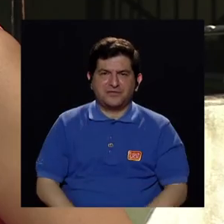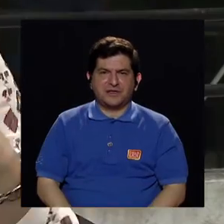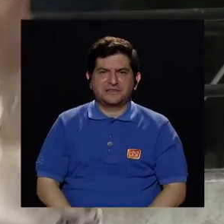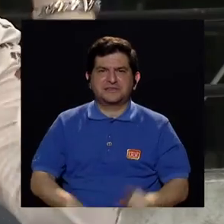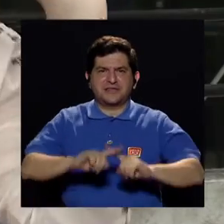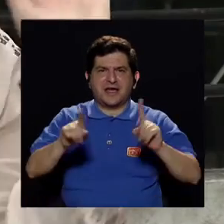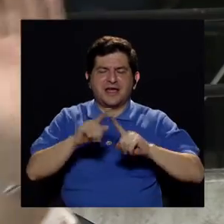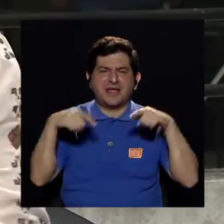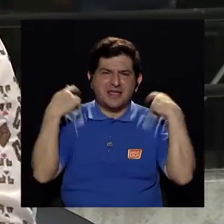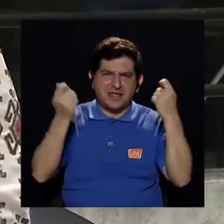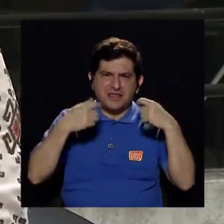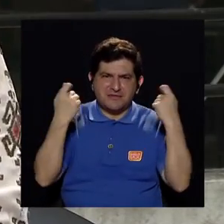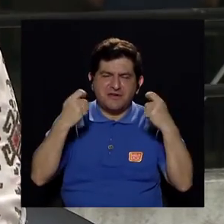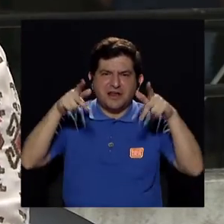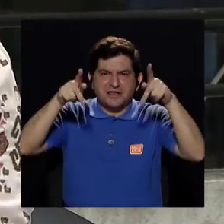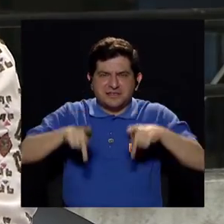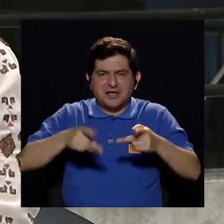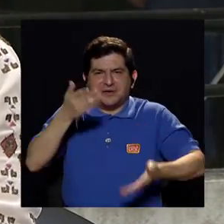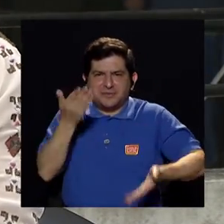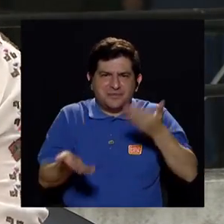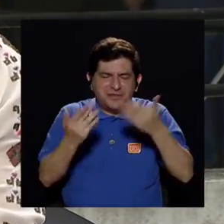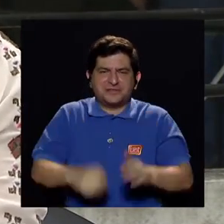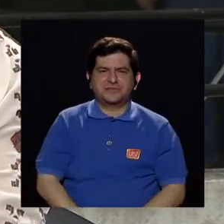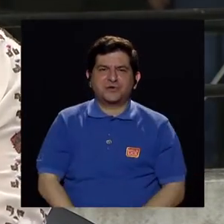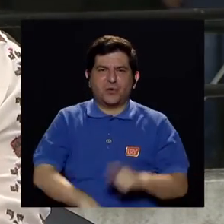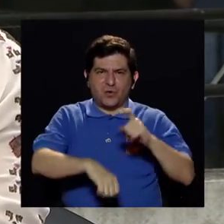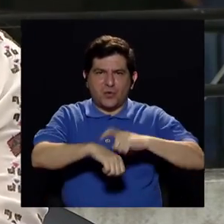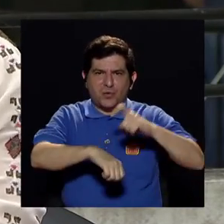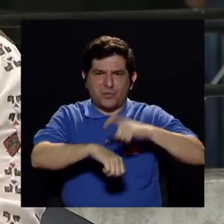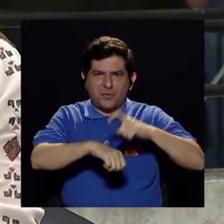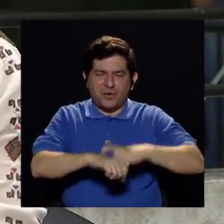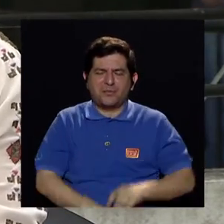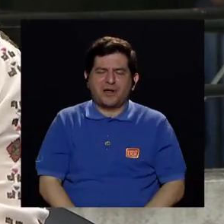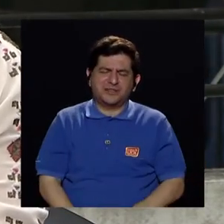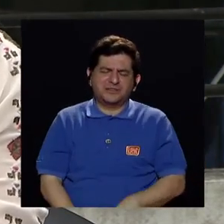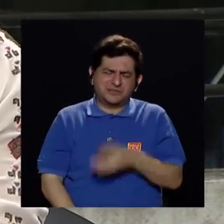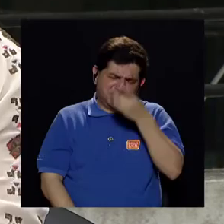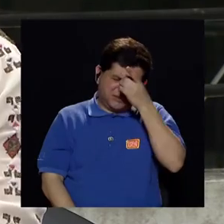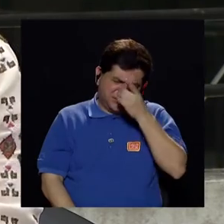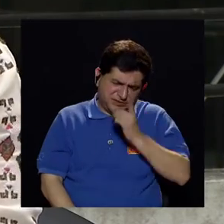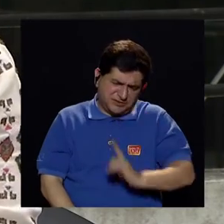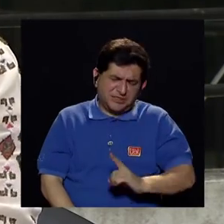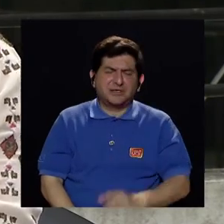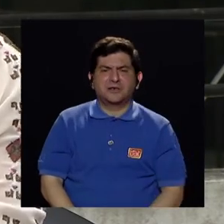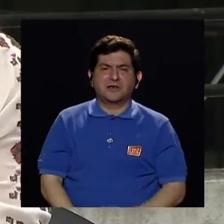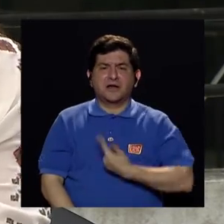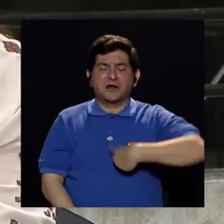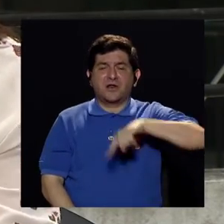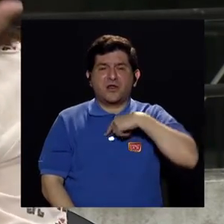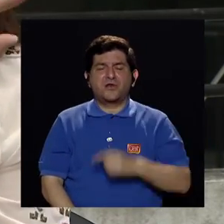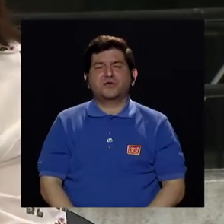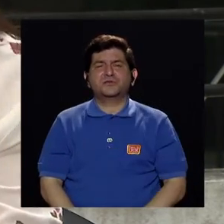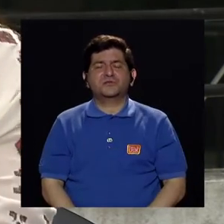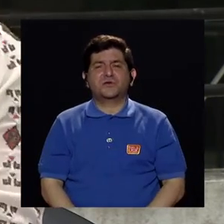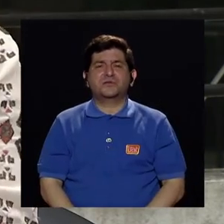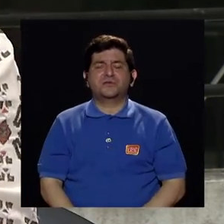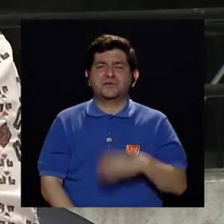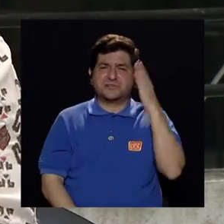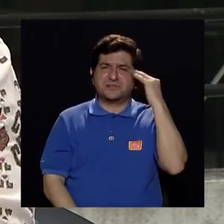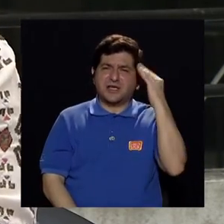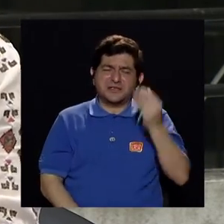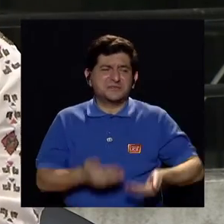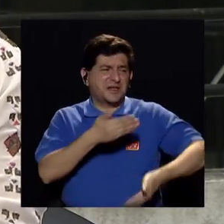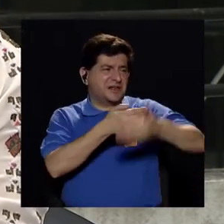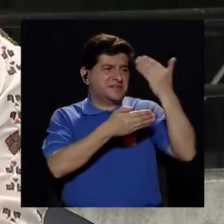cuánta celebración venga, ¿verdad? Y mucha gente tal vez son momentos que llegan a deprimir y volvemos a eso, vivimos tanto en el pasado y no en